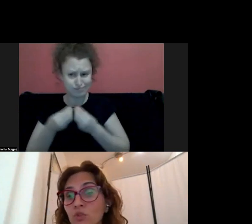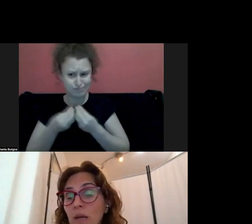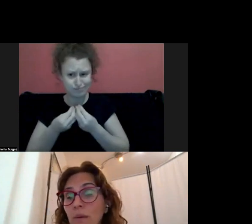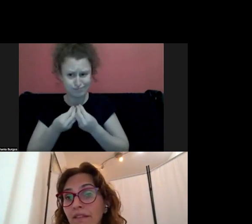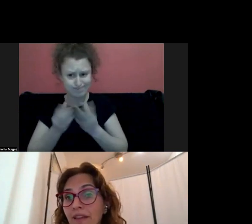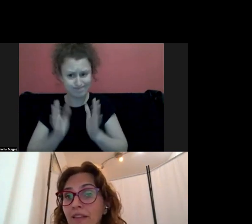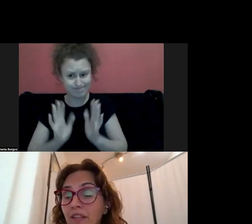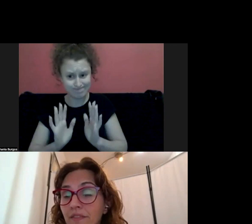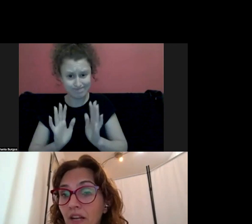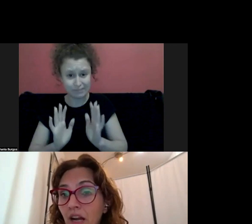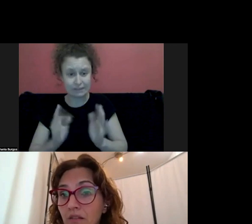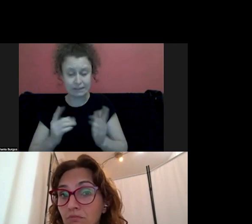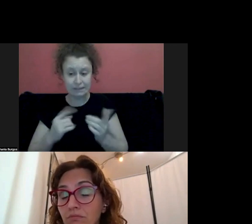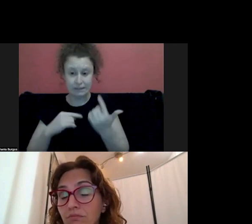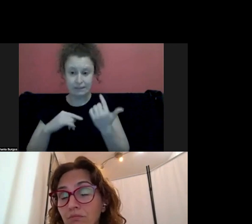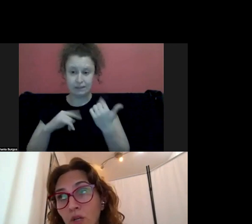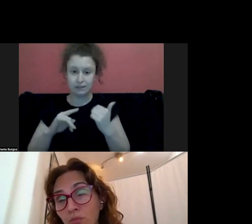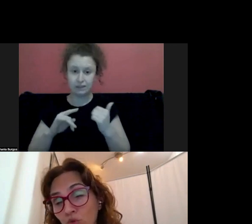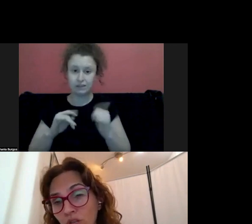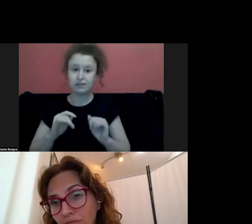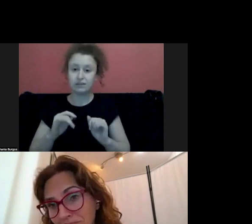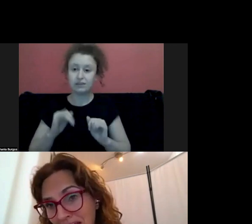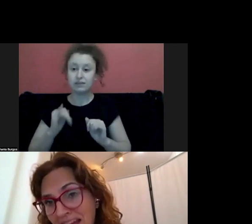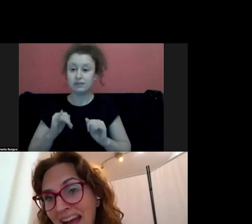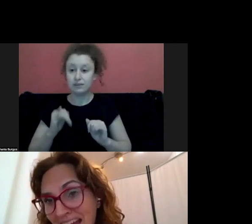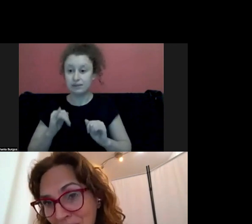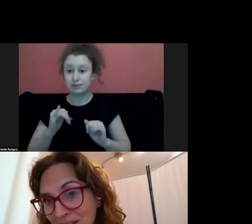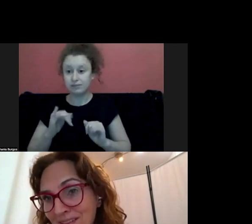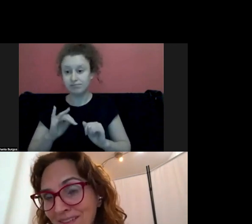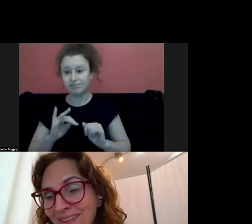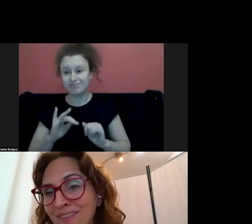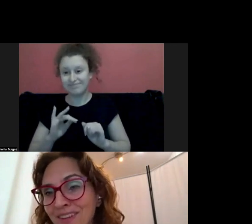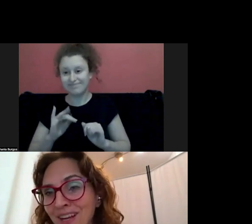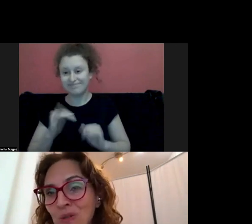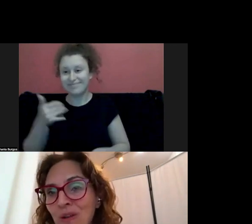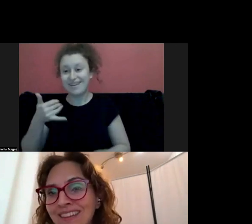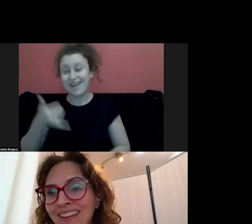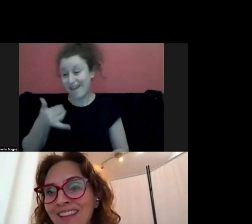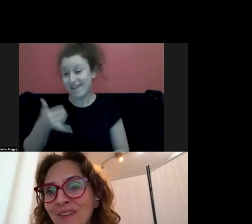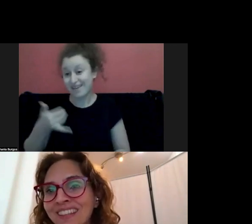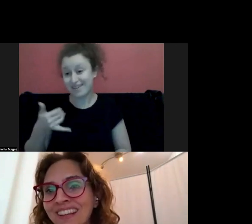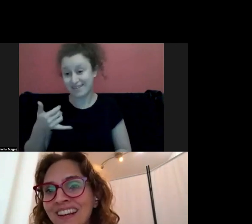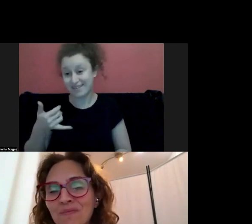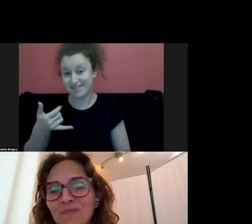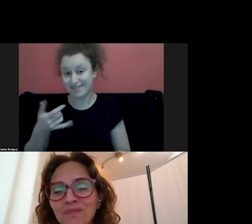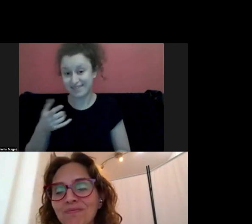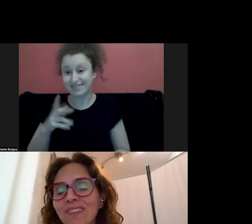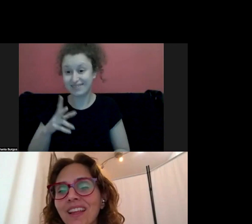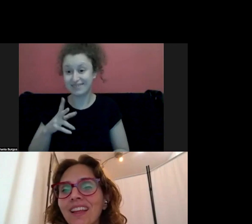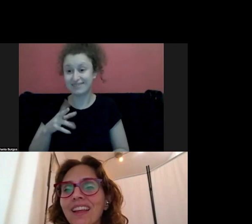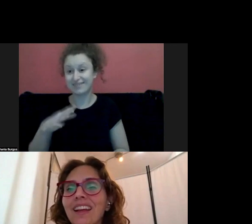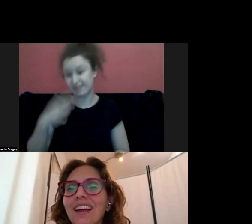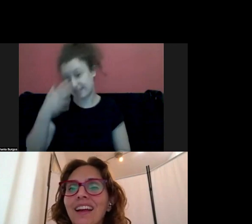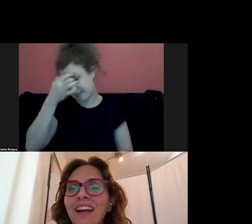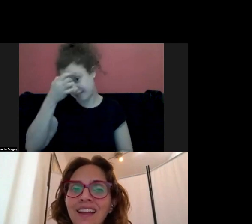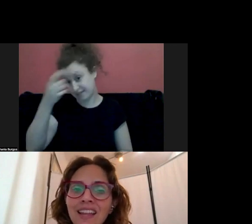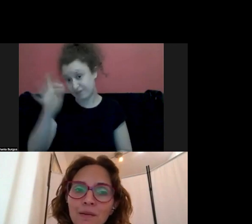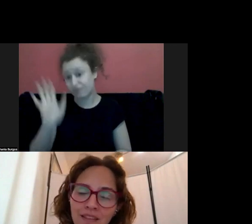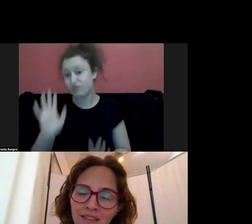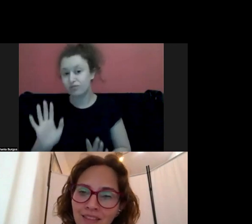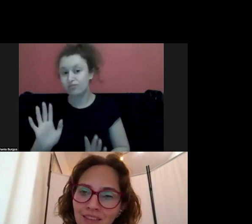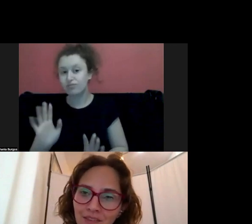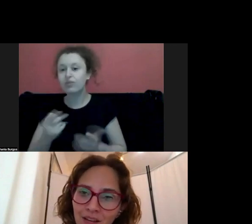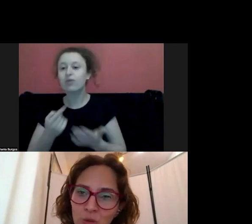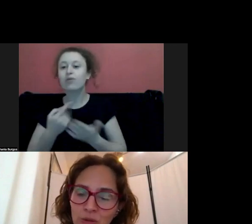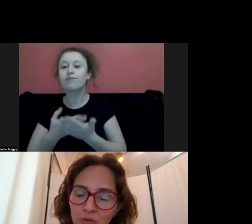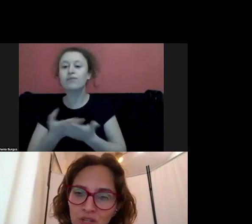Hay mucha evidencia científica, bueno, mucha. Hay evidencia científica sobre lactancia materna, hay